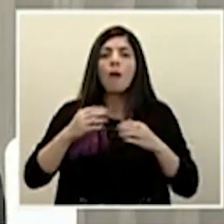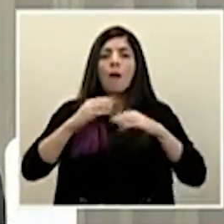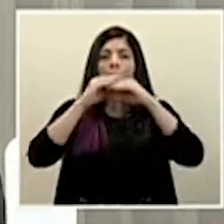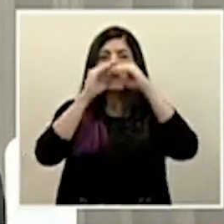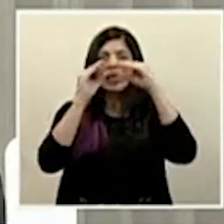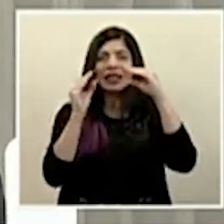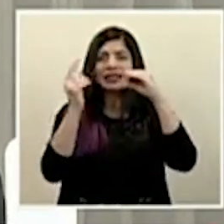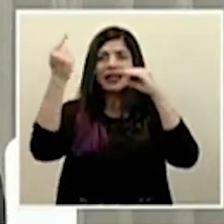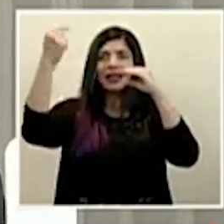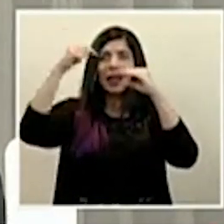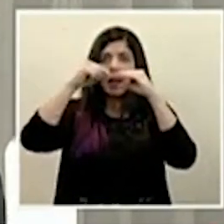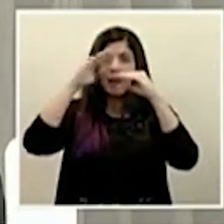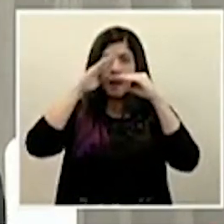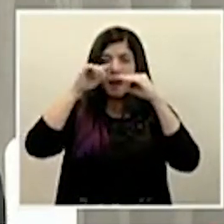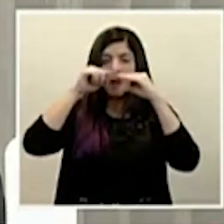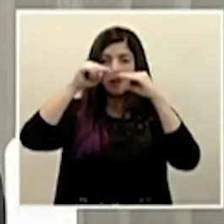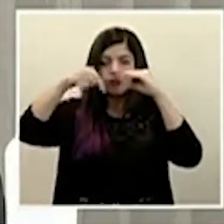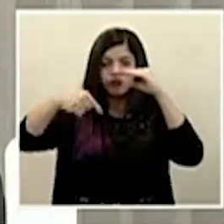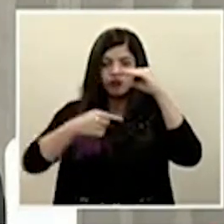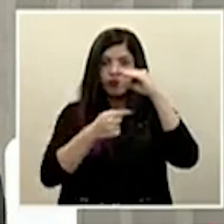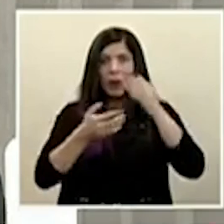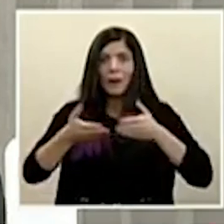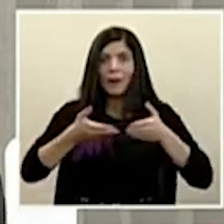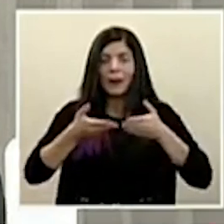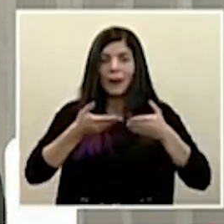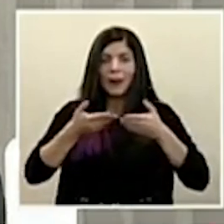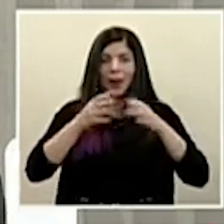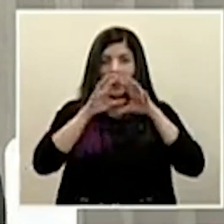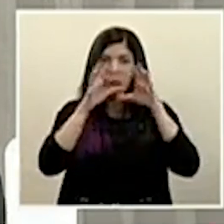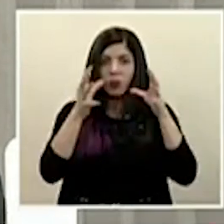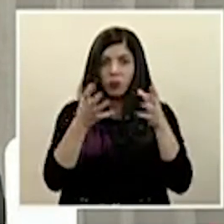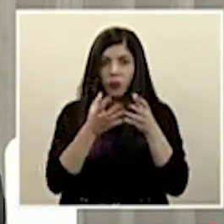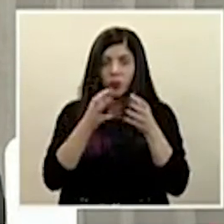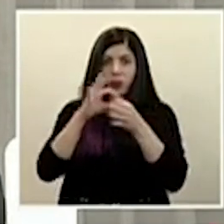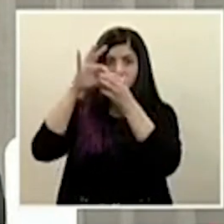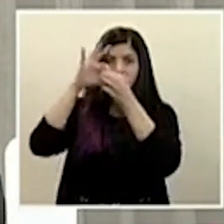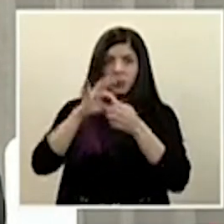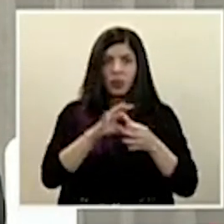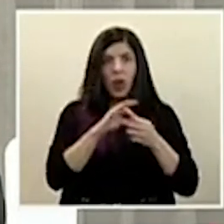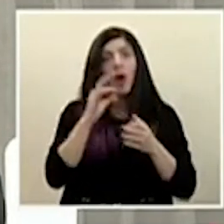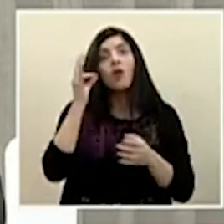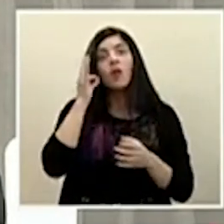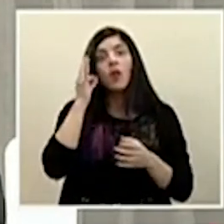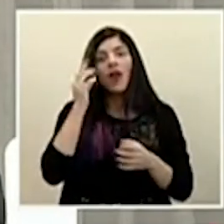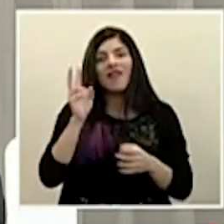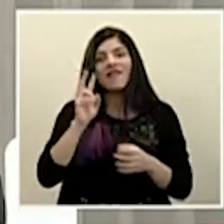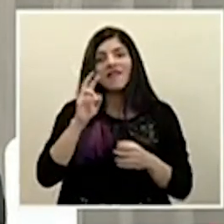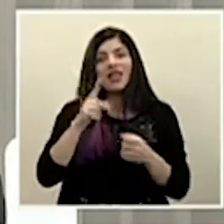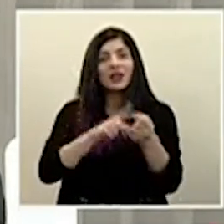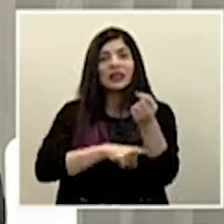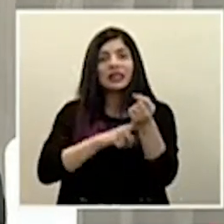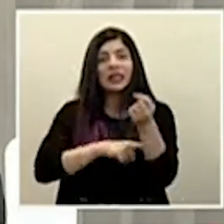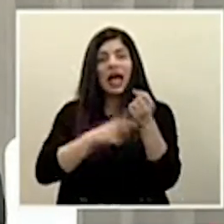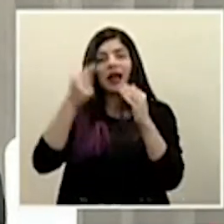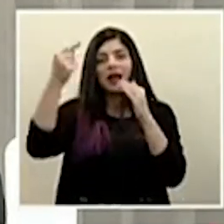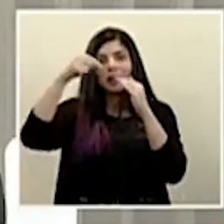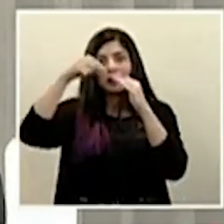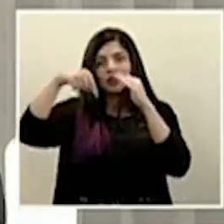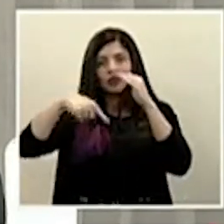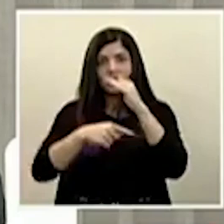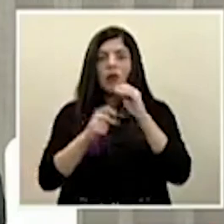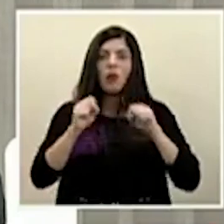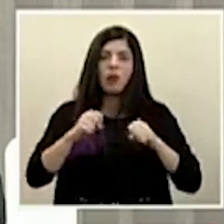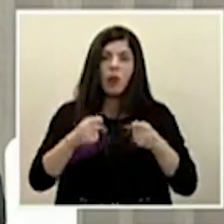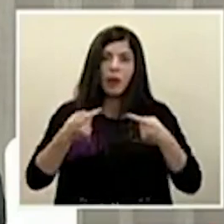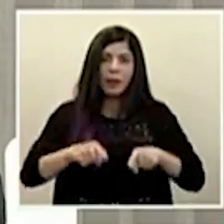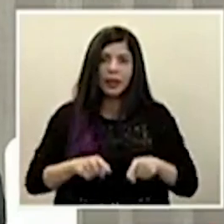transplacentaria a través de la distribución o la viremia que se puede dar en la mujer, que esa es la presencia del virus en sangre, la madre, y en